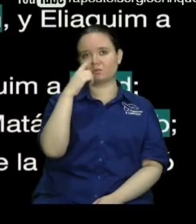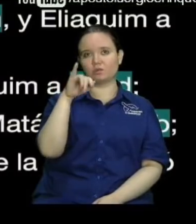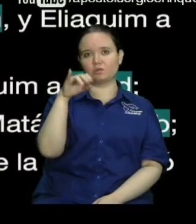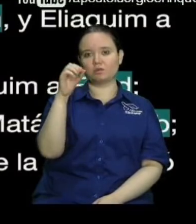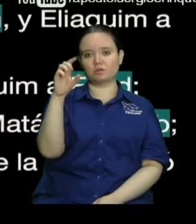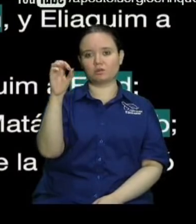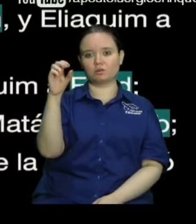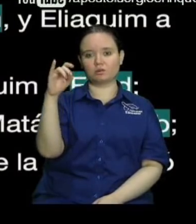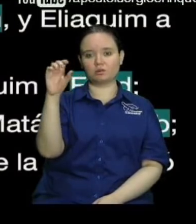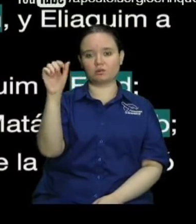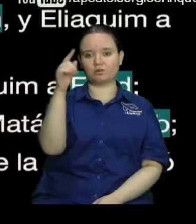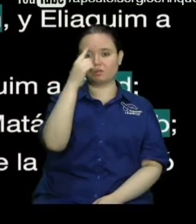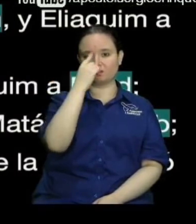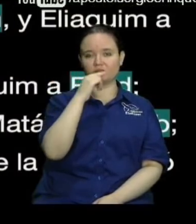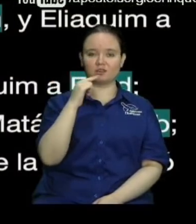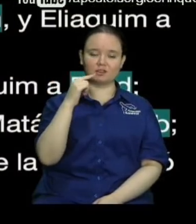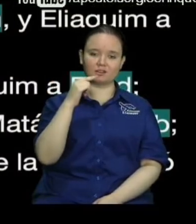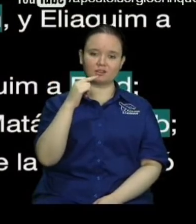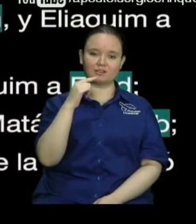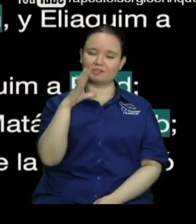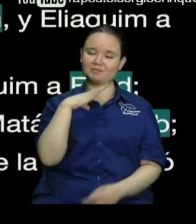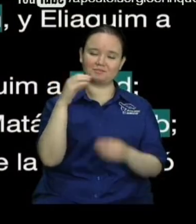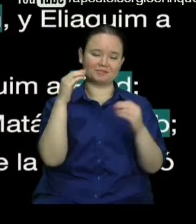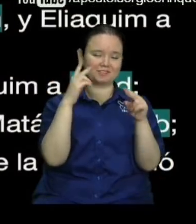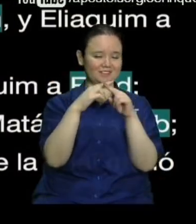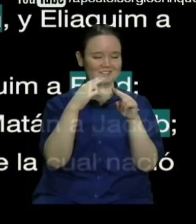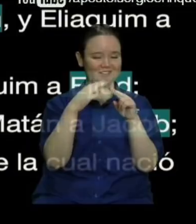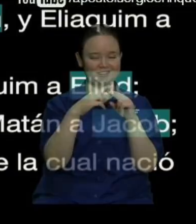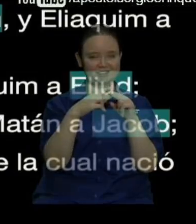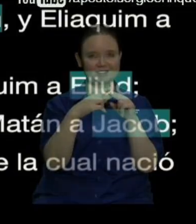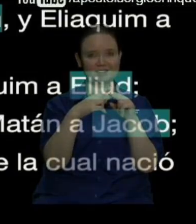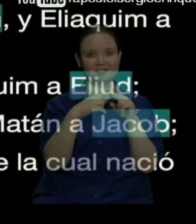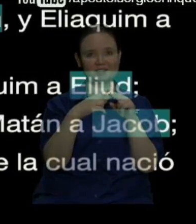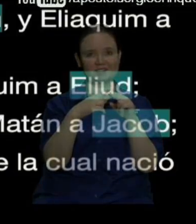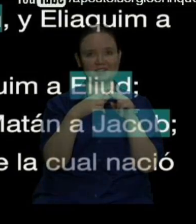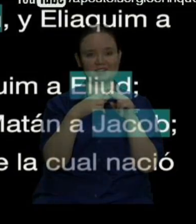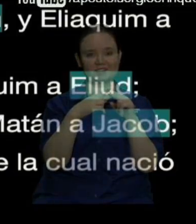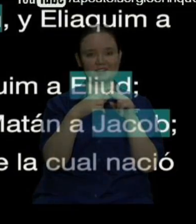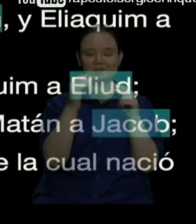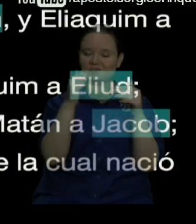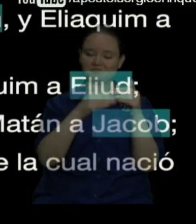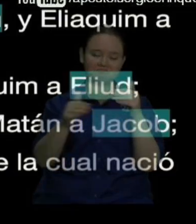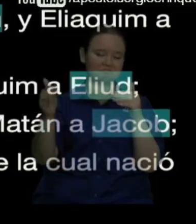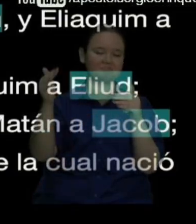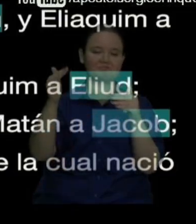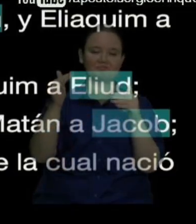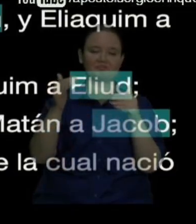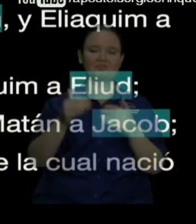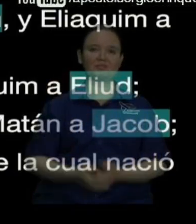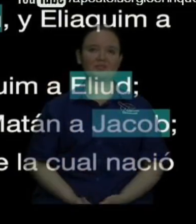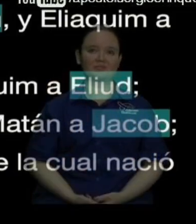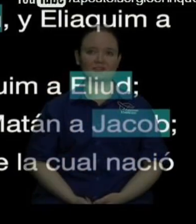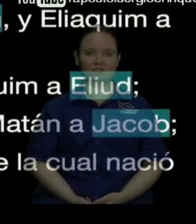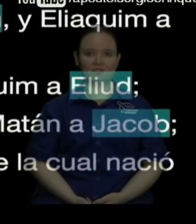Joconías, es un nombrecito, Salatiel, Zorobabel,